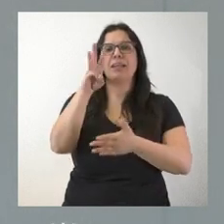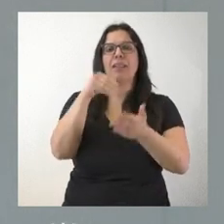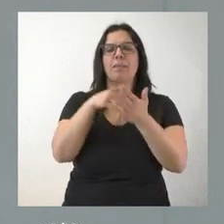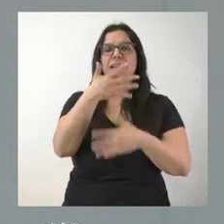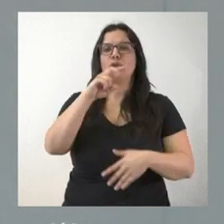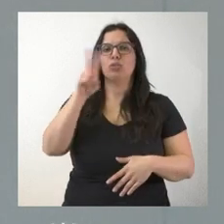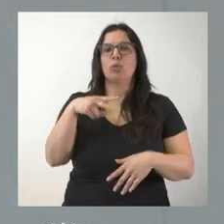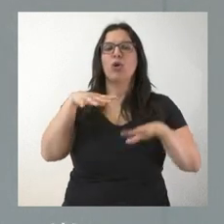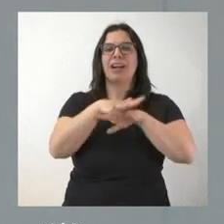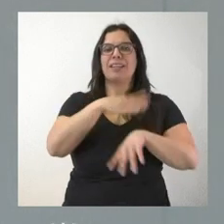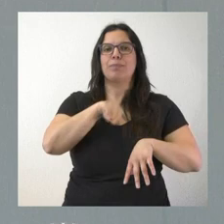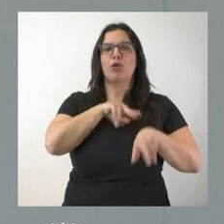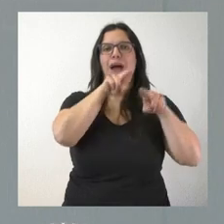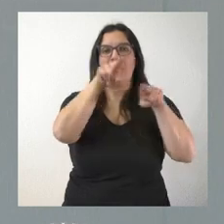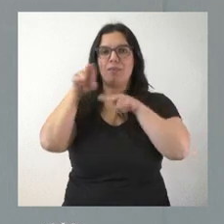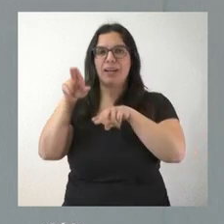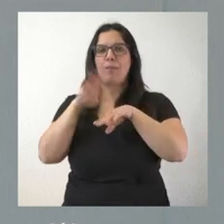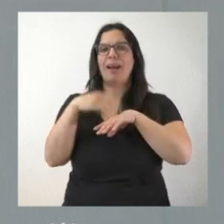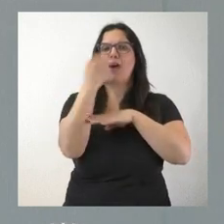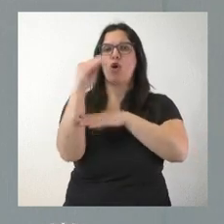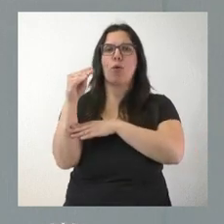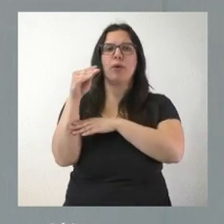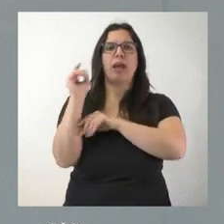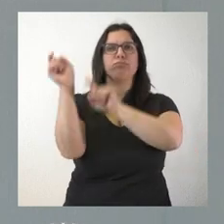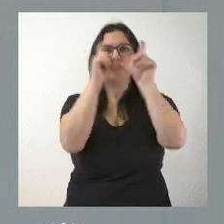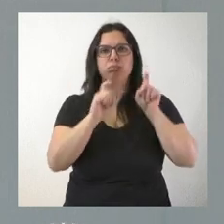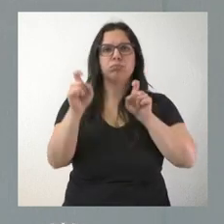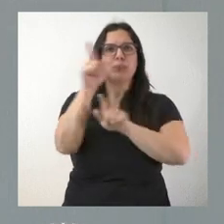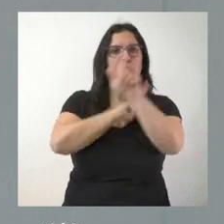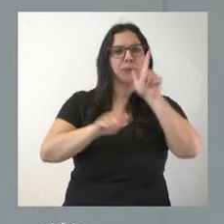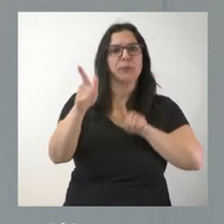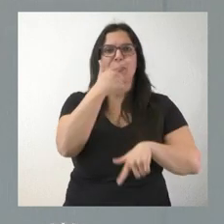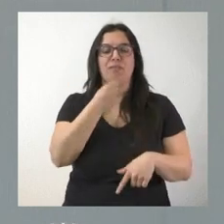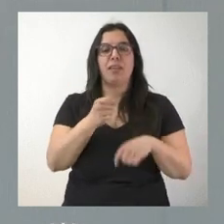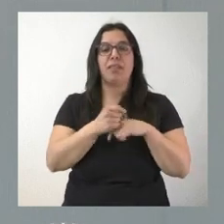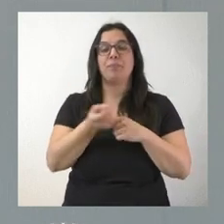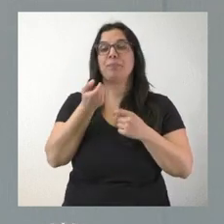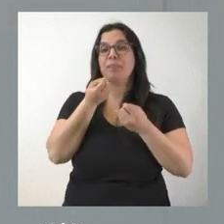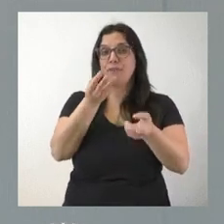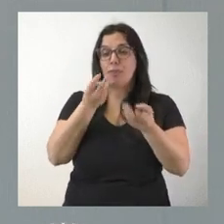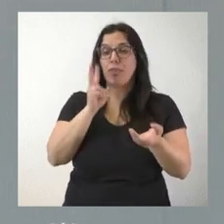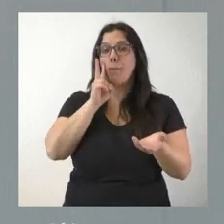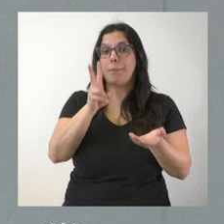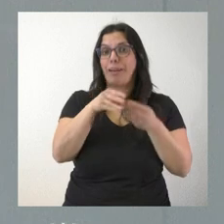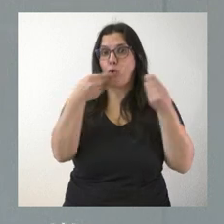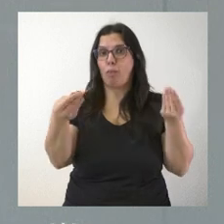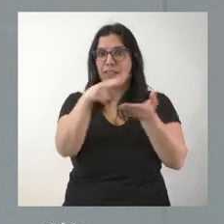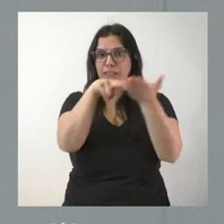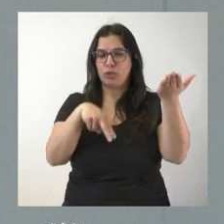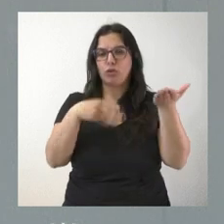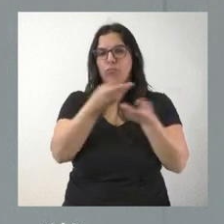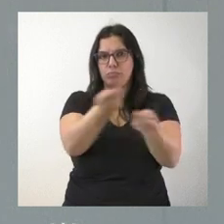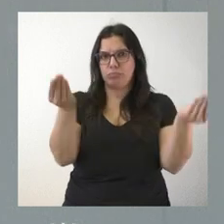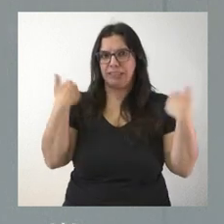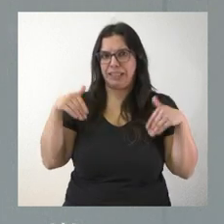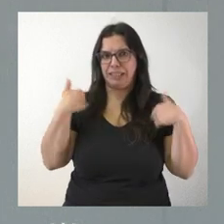albergues para favorecer la movilidad entre jóvenes tienen ustedes la información del documento a su disposición